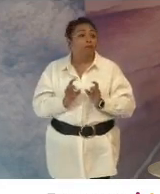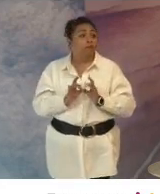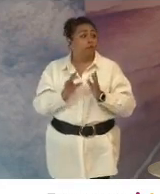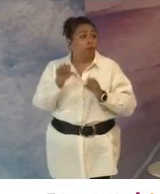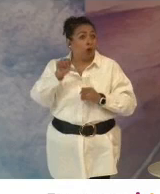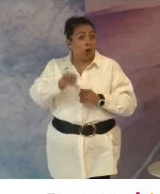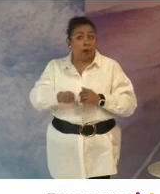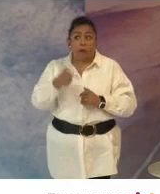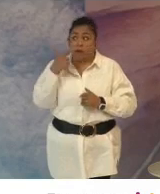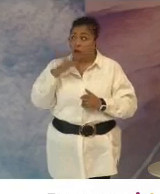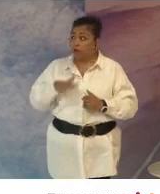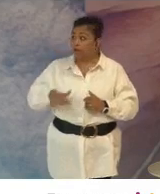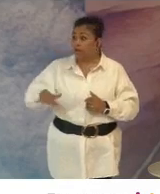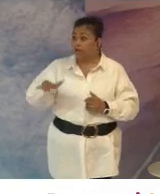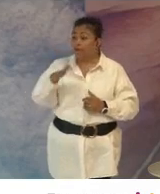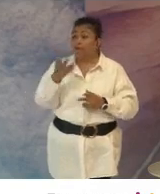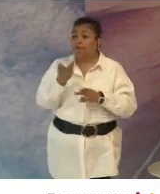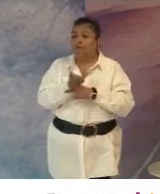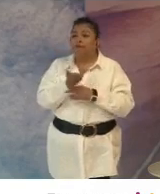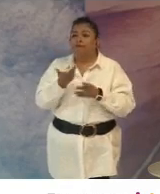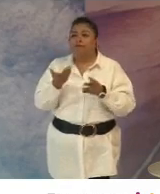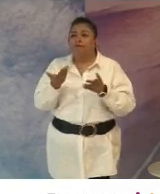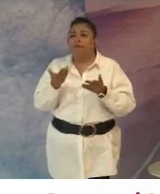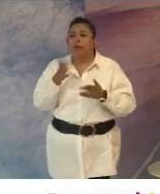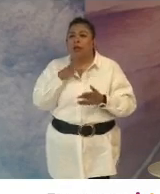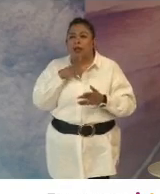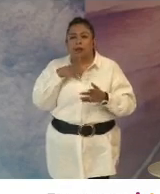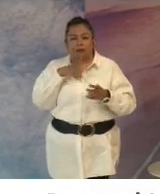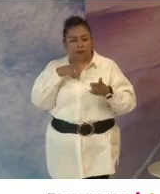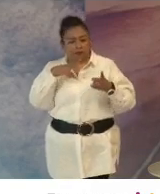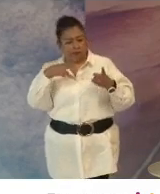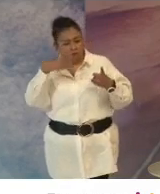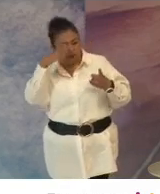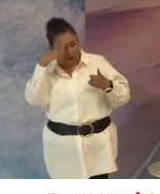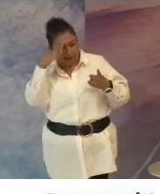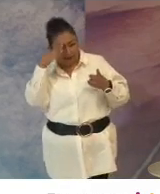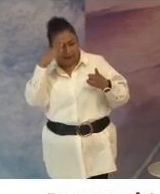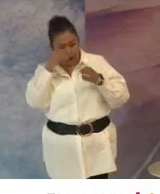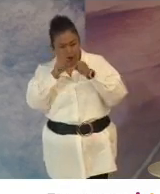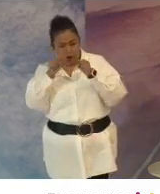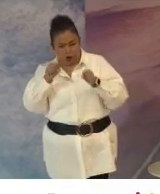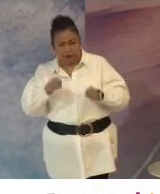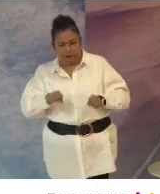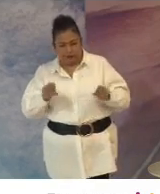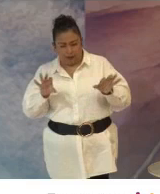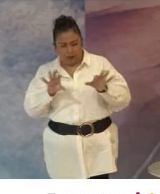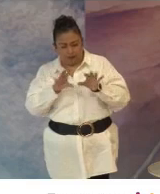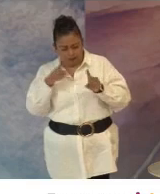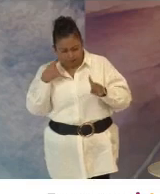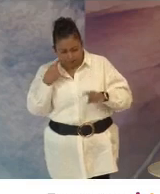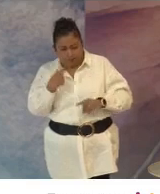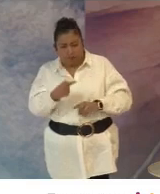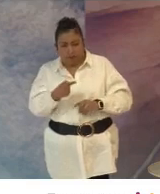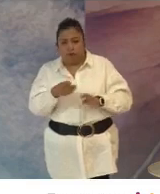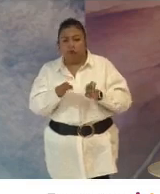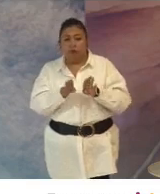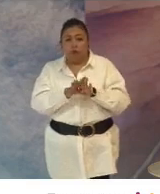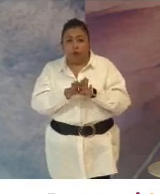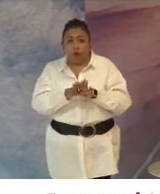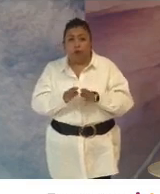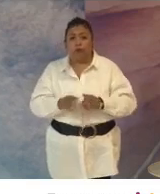a la situación actual a través del ángulo del pensamiento sistémico, podemos ver que